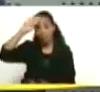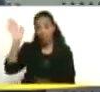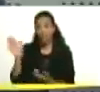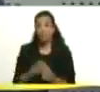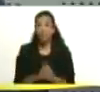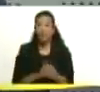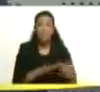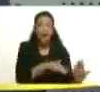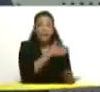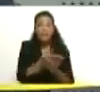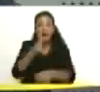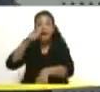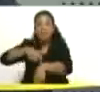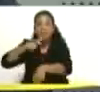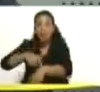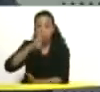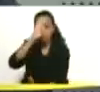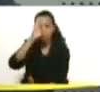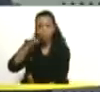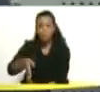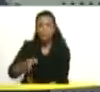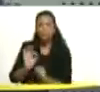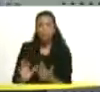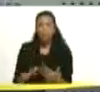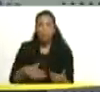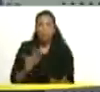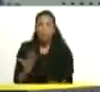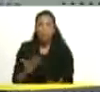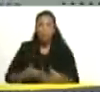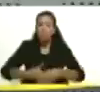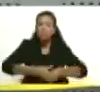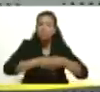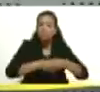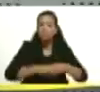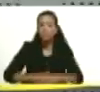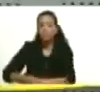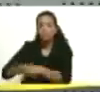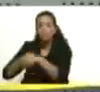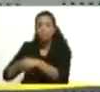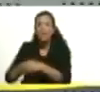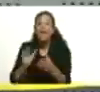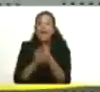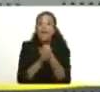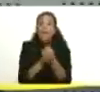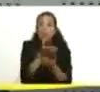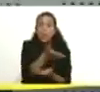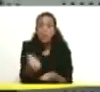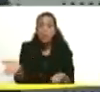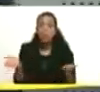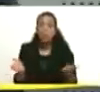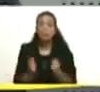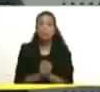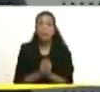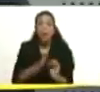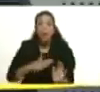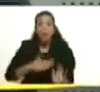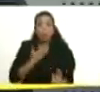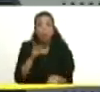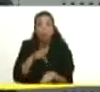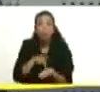para llegar a tiempo y poder estrechar su mano, querido compañero, y poder